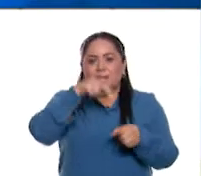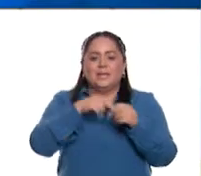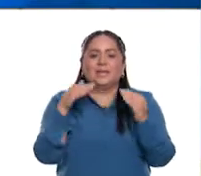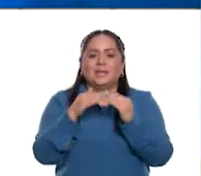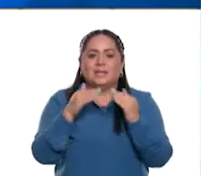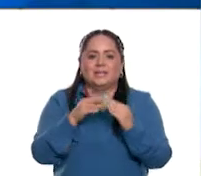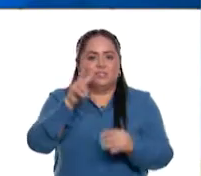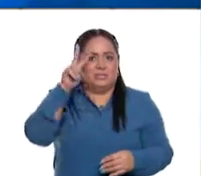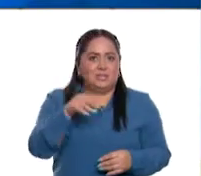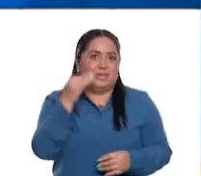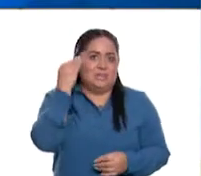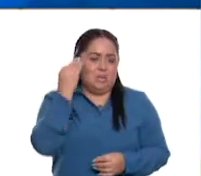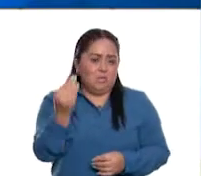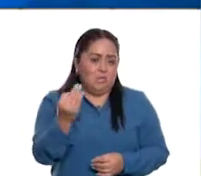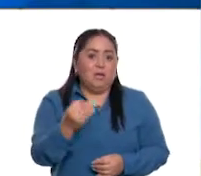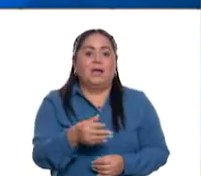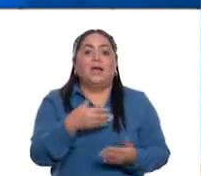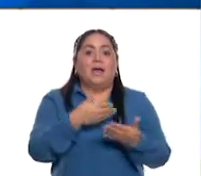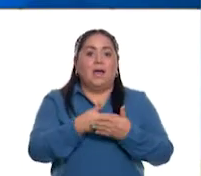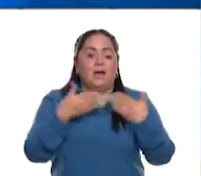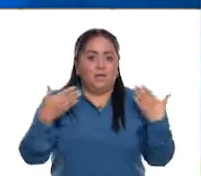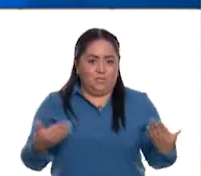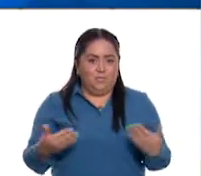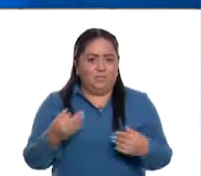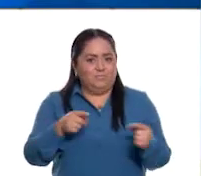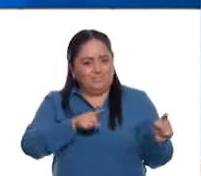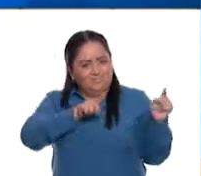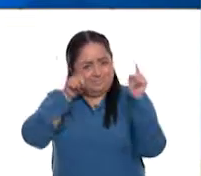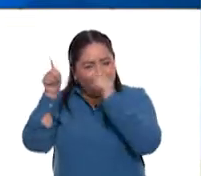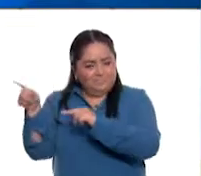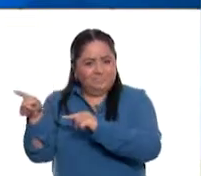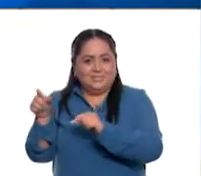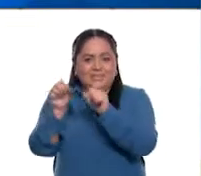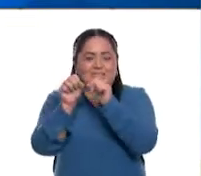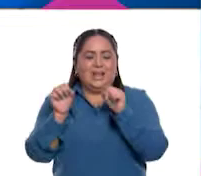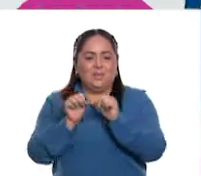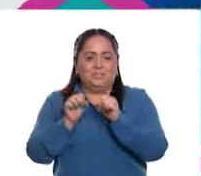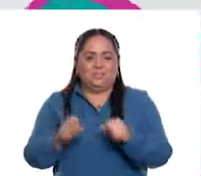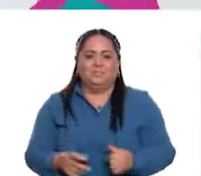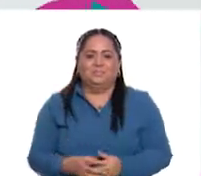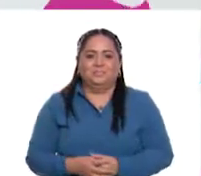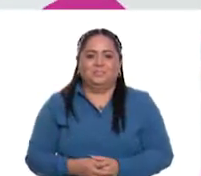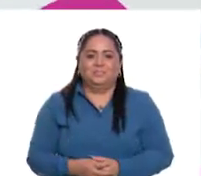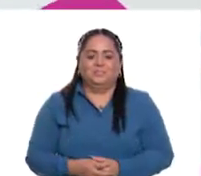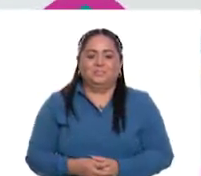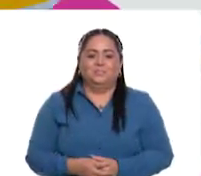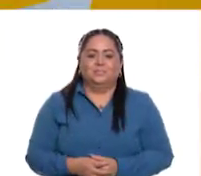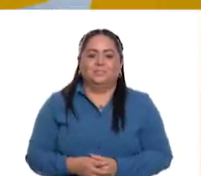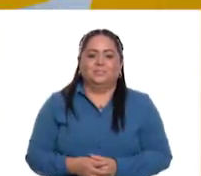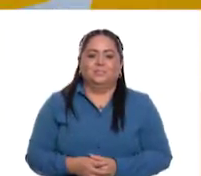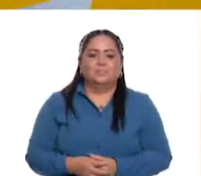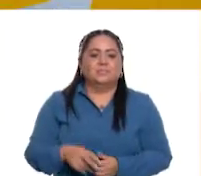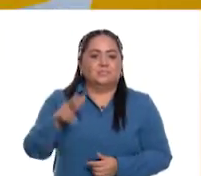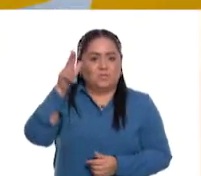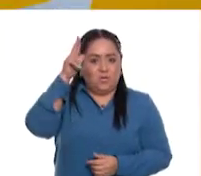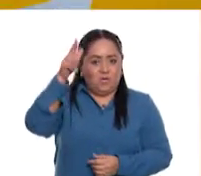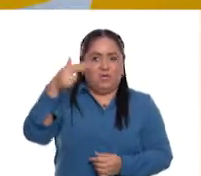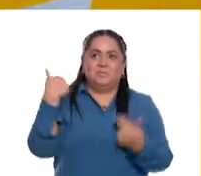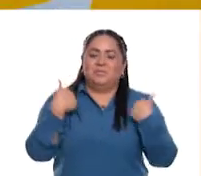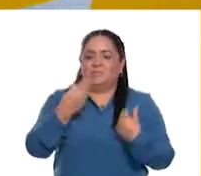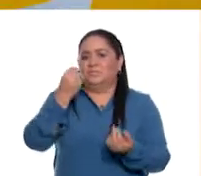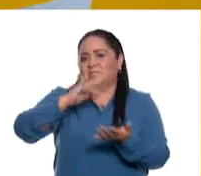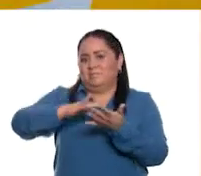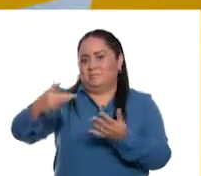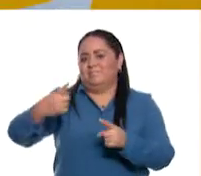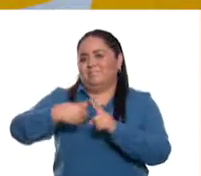en tiempo real, así que nos enlazamos con el salón de clases. Hola, maestras, muchas gracias